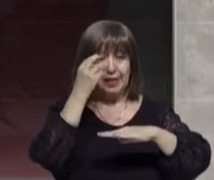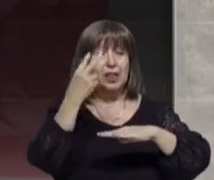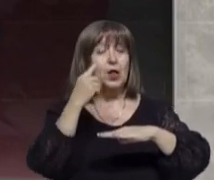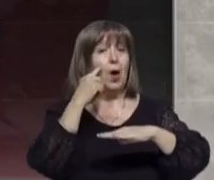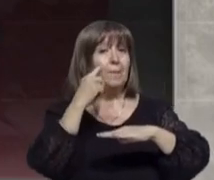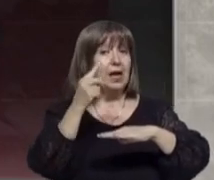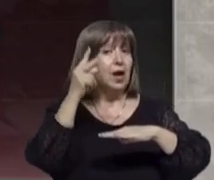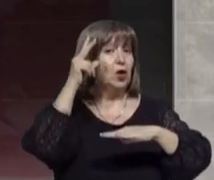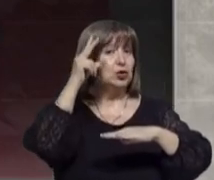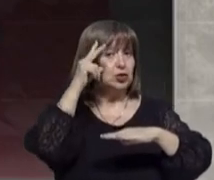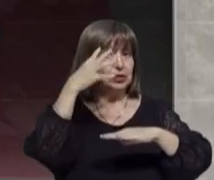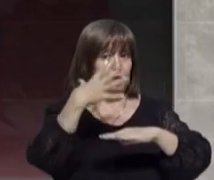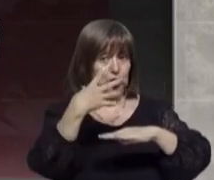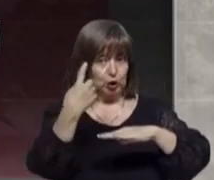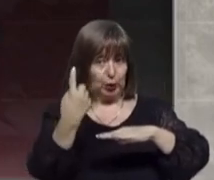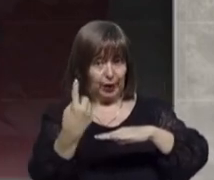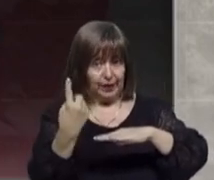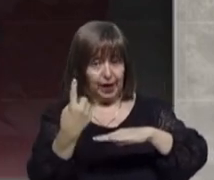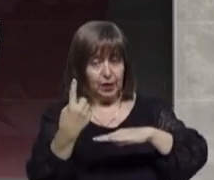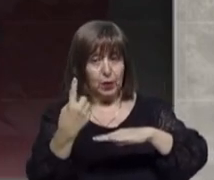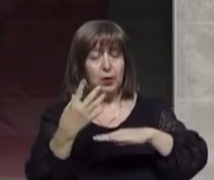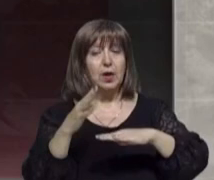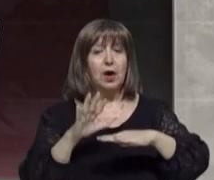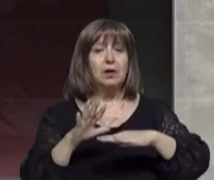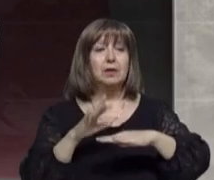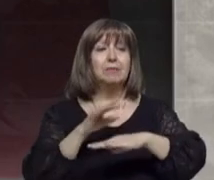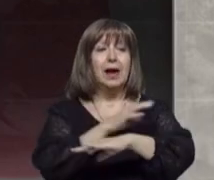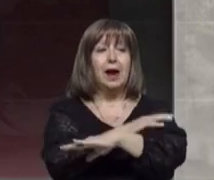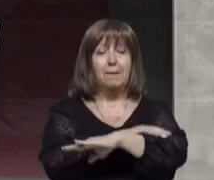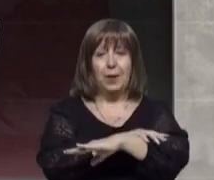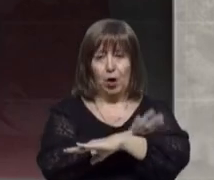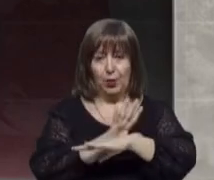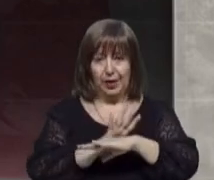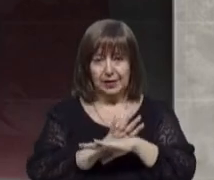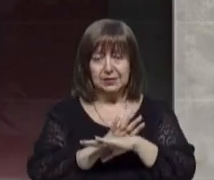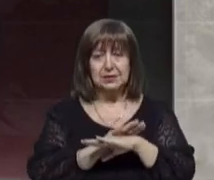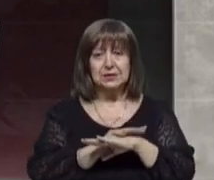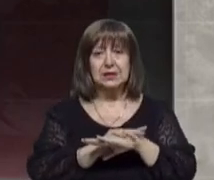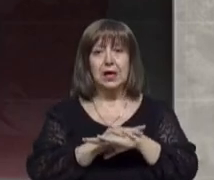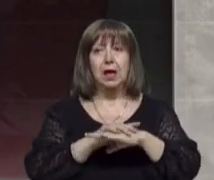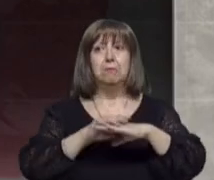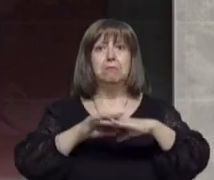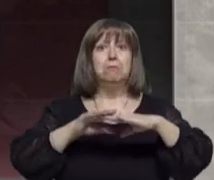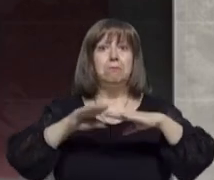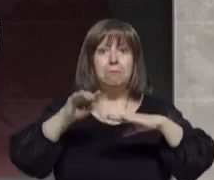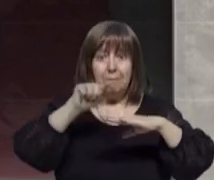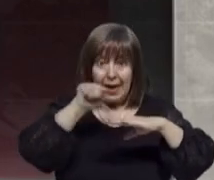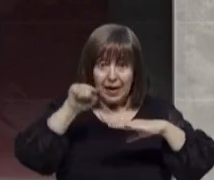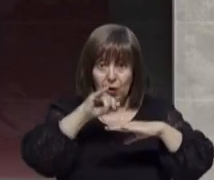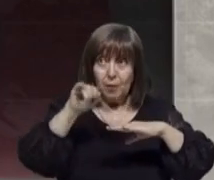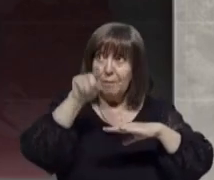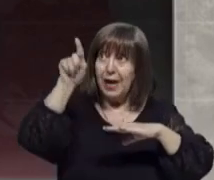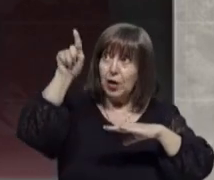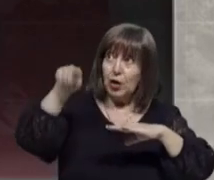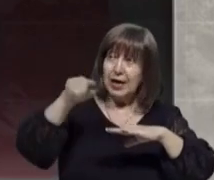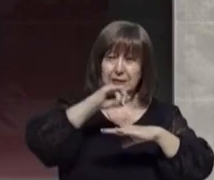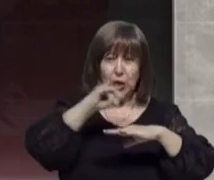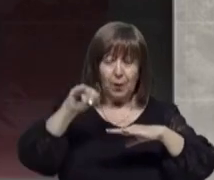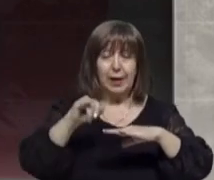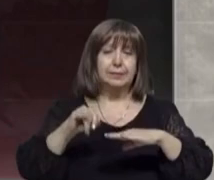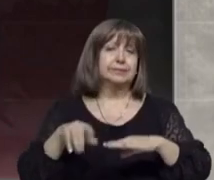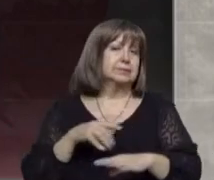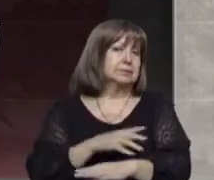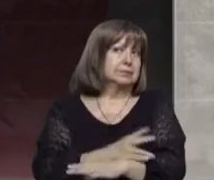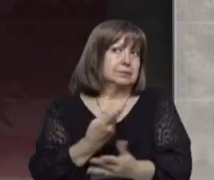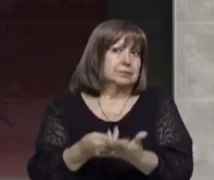322.851 pesos para no ser indigente, lo que tiene que tener también una familia para no caer ya en la máxima pobreza. Estuvimos